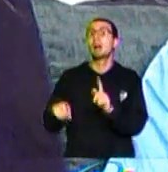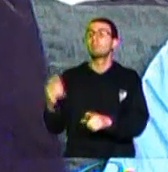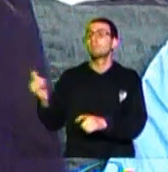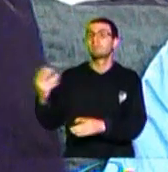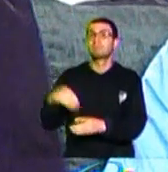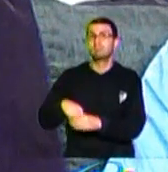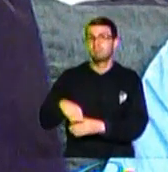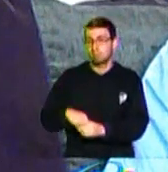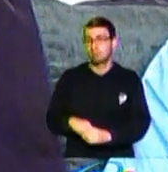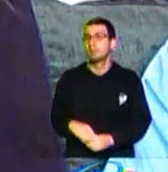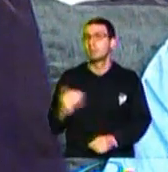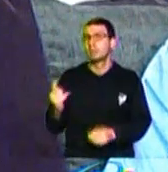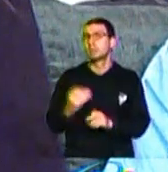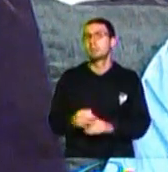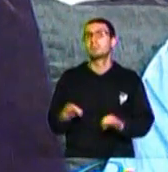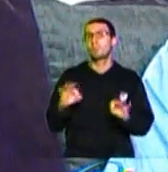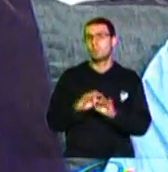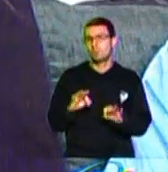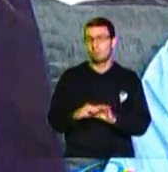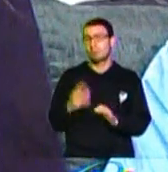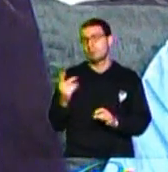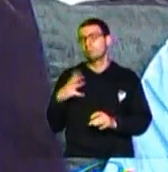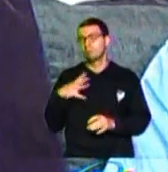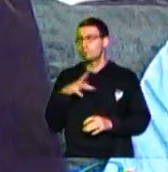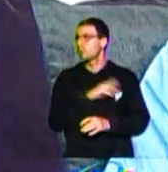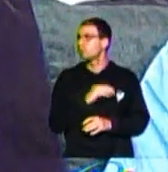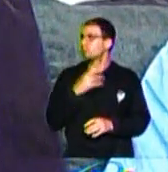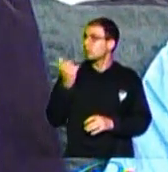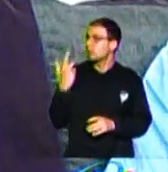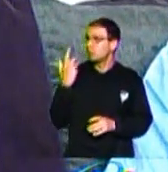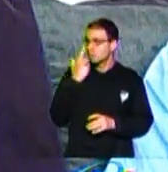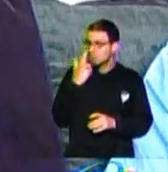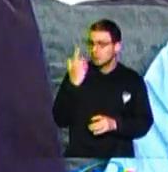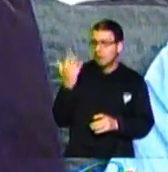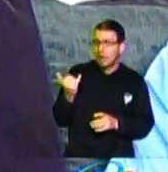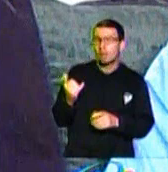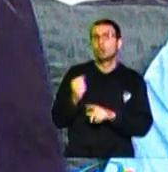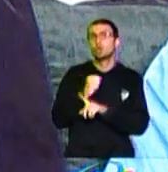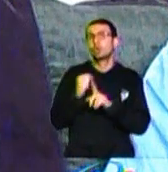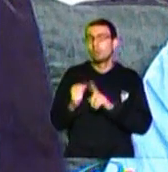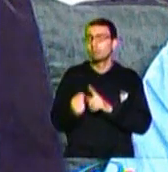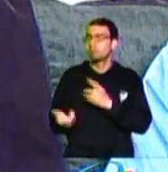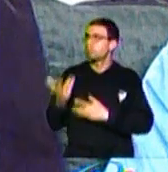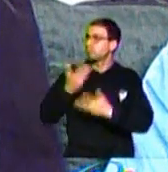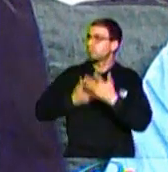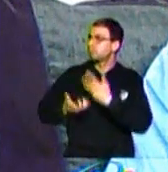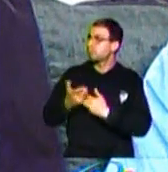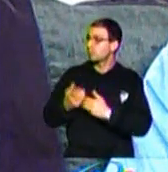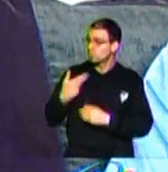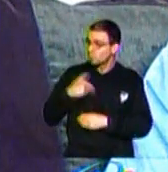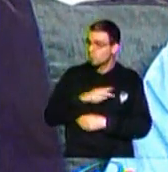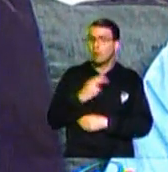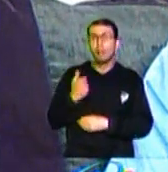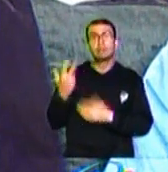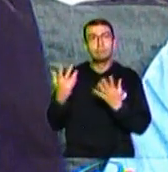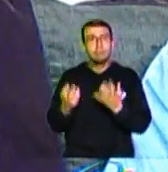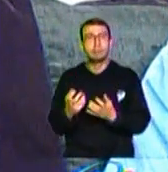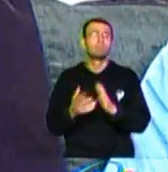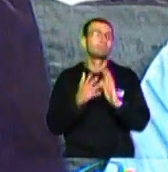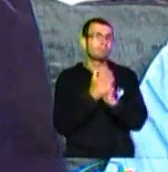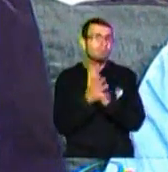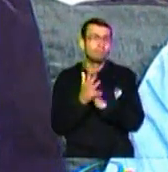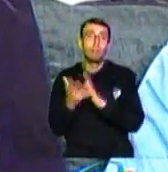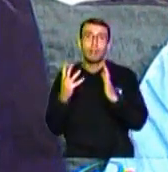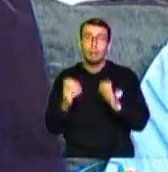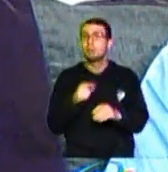que ponerle un sentido humano, social, al proceso de la enfermedad de la salud, y eso es lo que nosotros pretendemos con todos